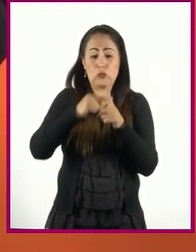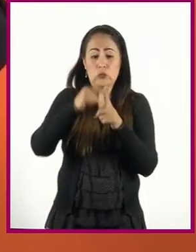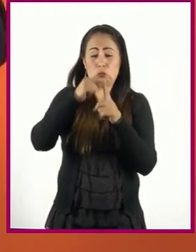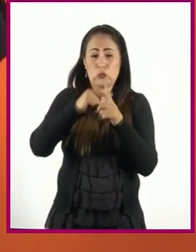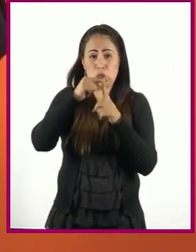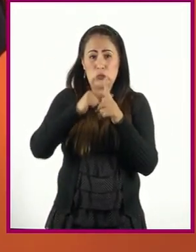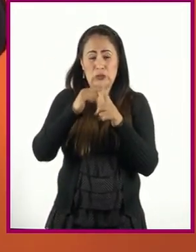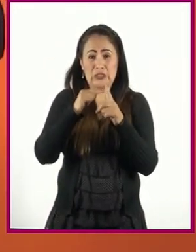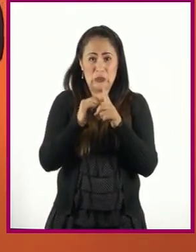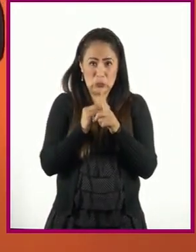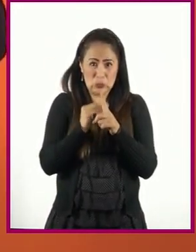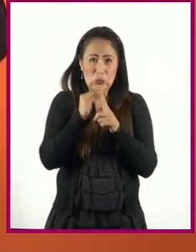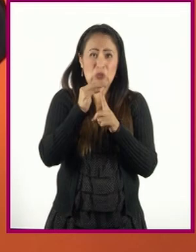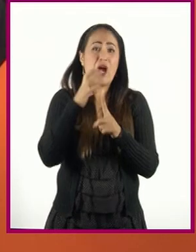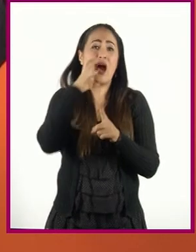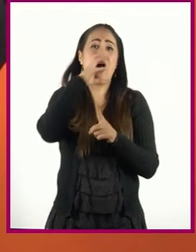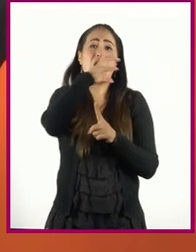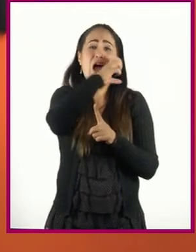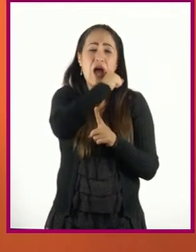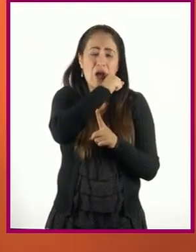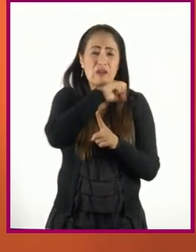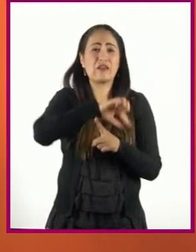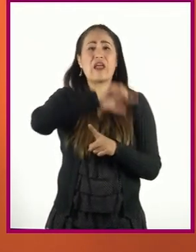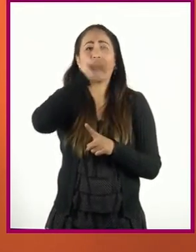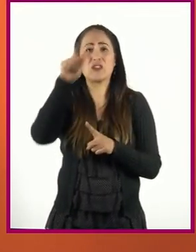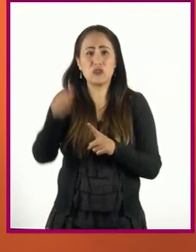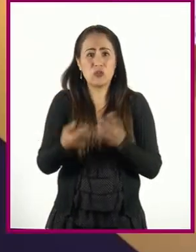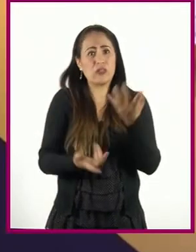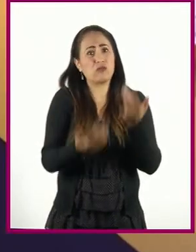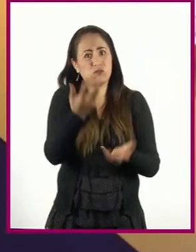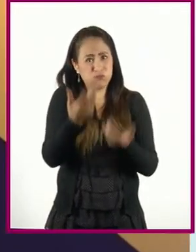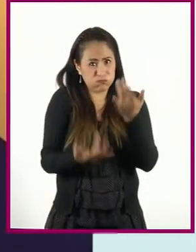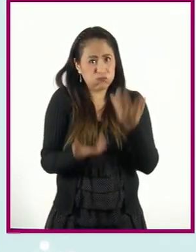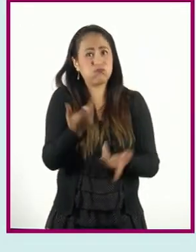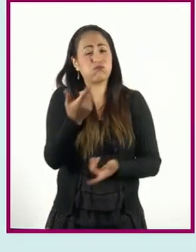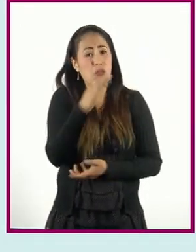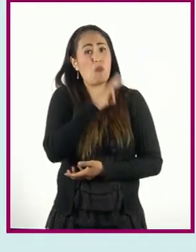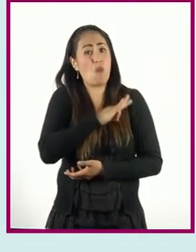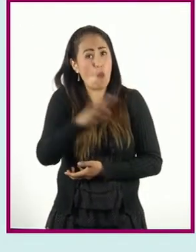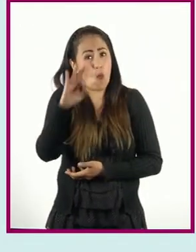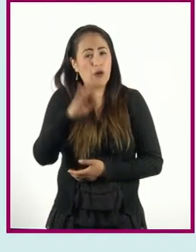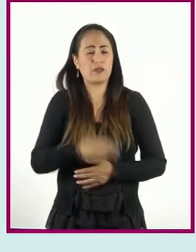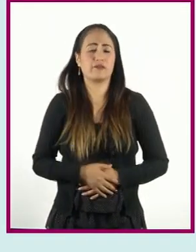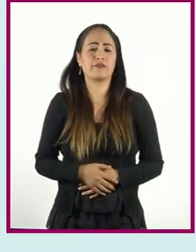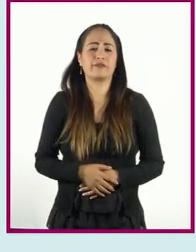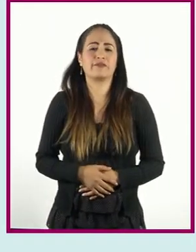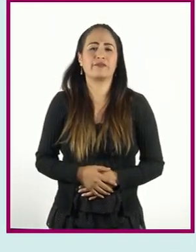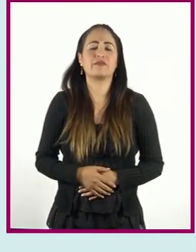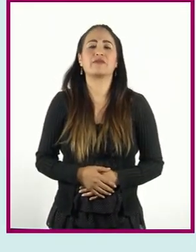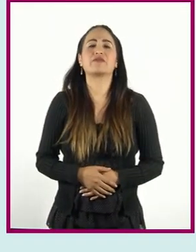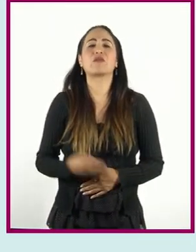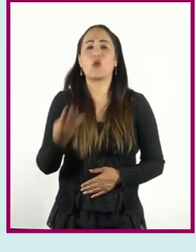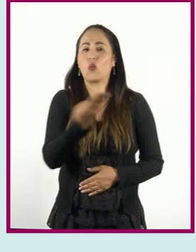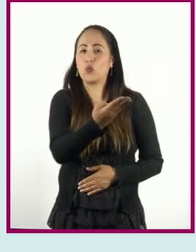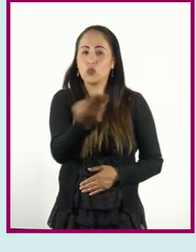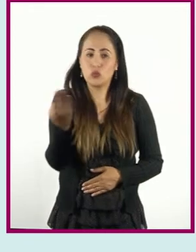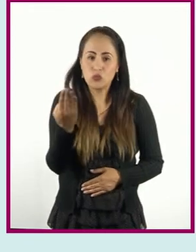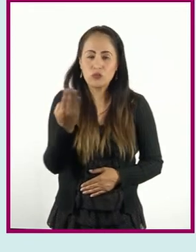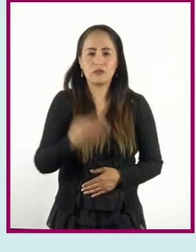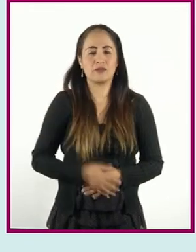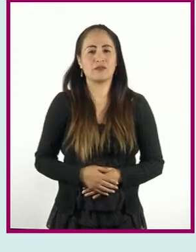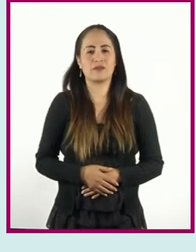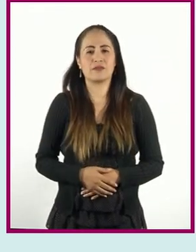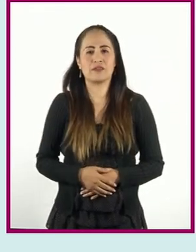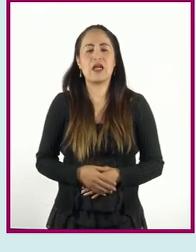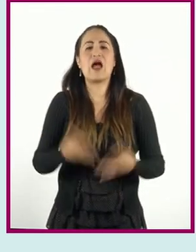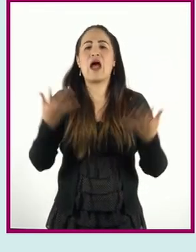alta, pueden quemarse y provocar un incendio. Para finalizar esta sesión, alumnas y alumnos, les invitamos a